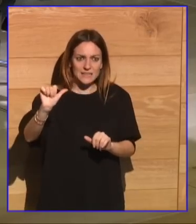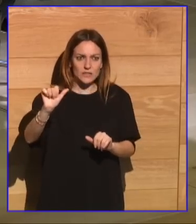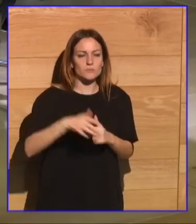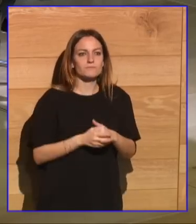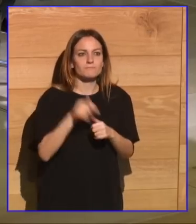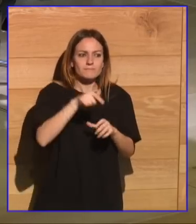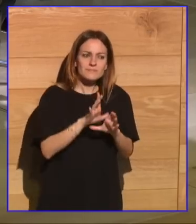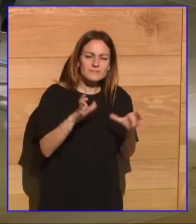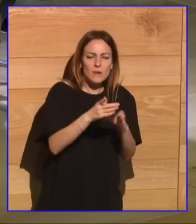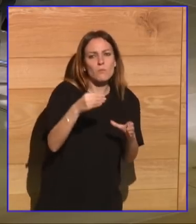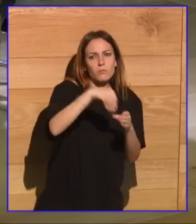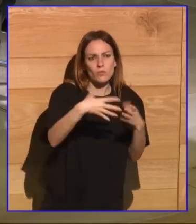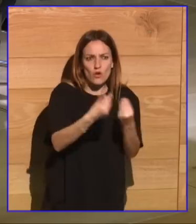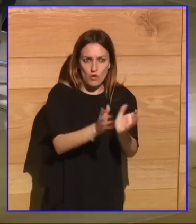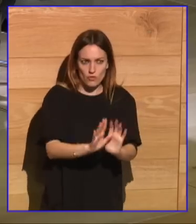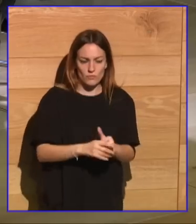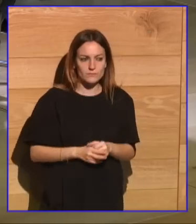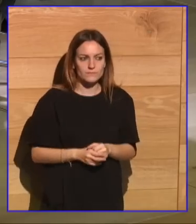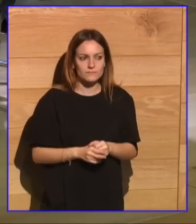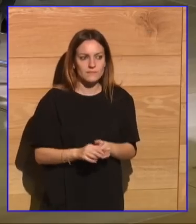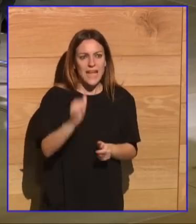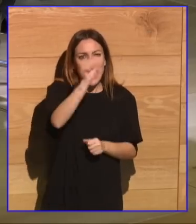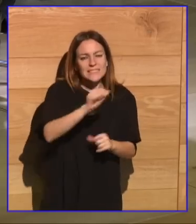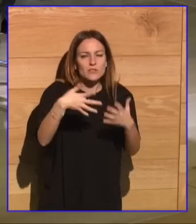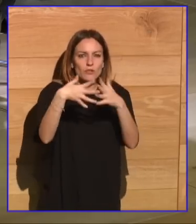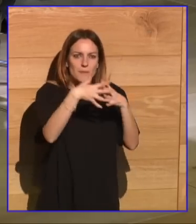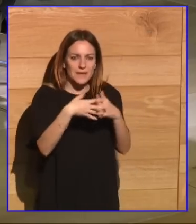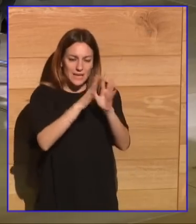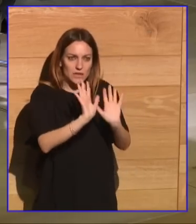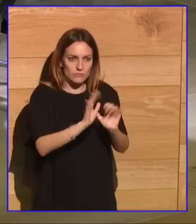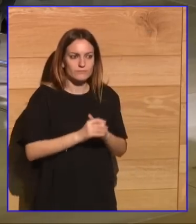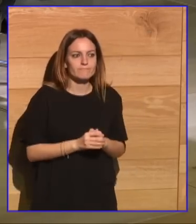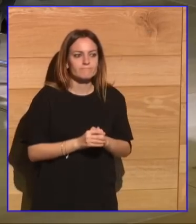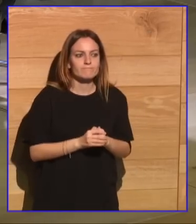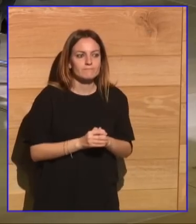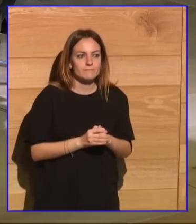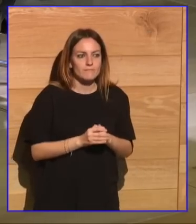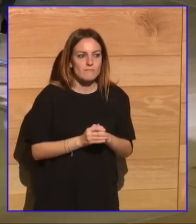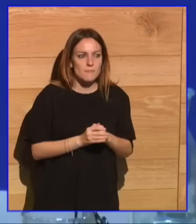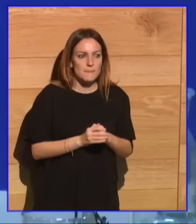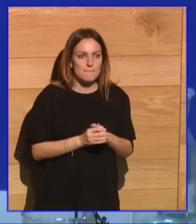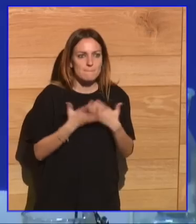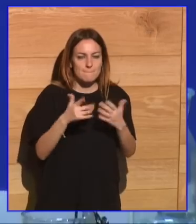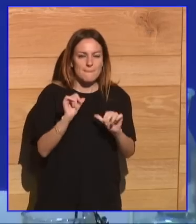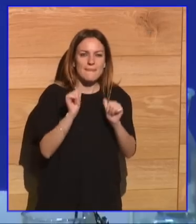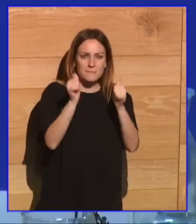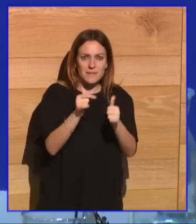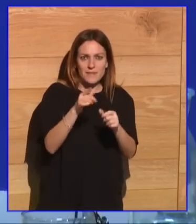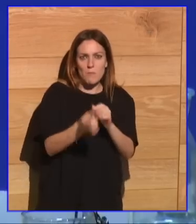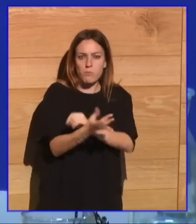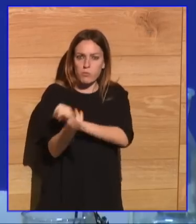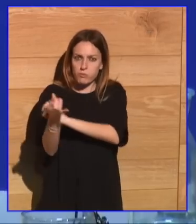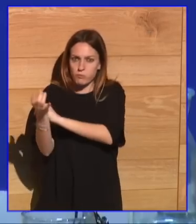de concentración. Asiático-americano. Bueno, le hacían 3 o 4 preguntas. Y empiezan a crear estos campos